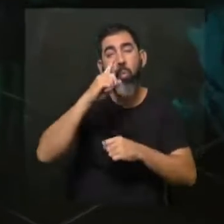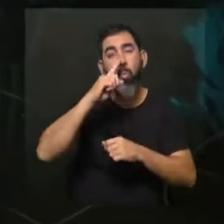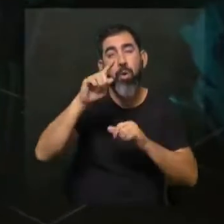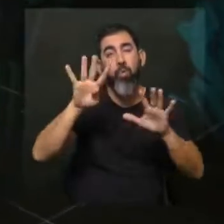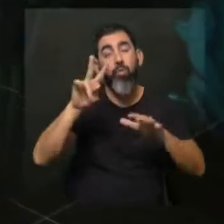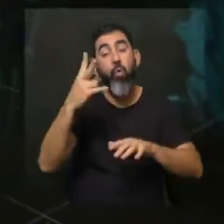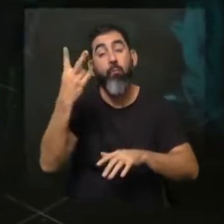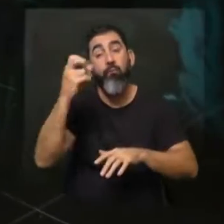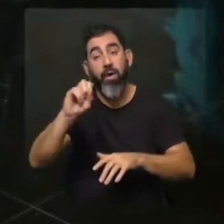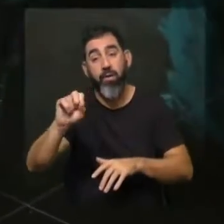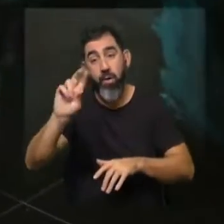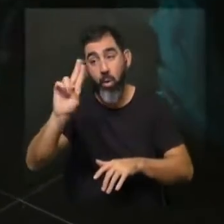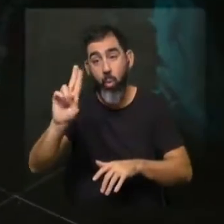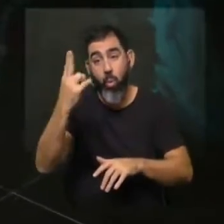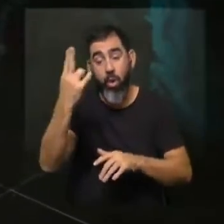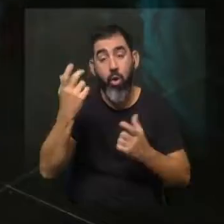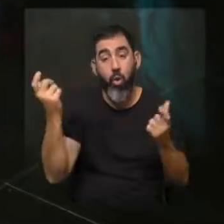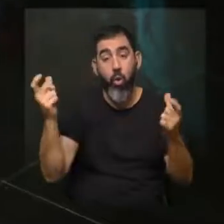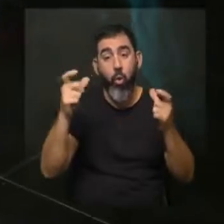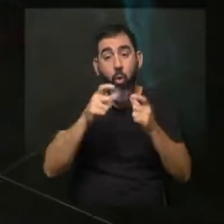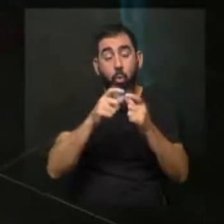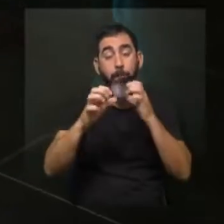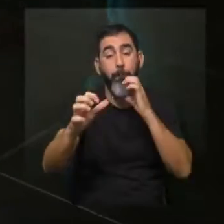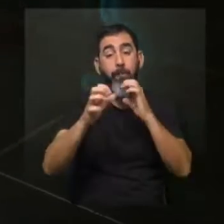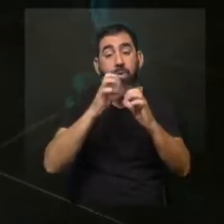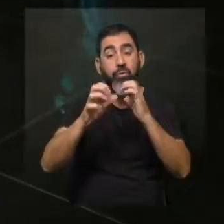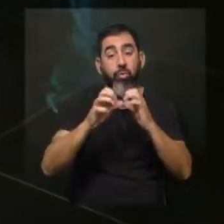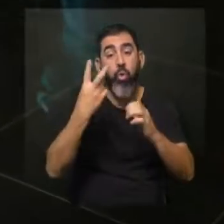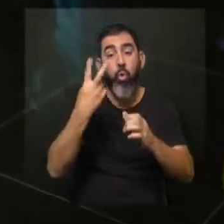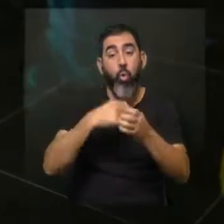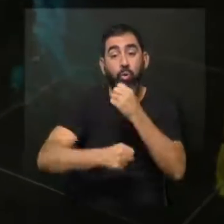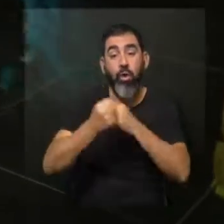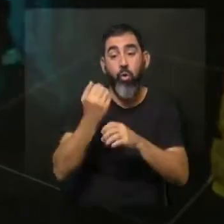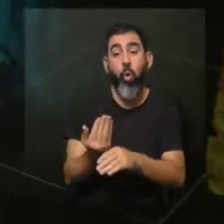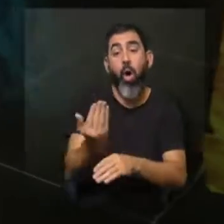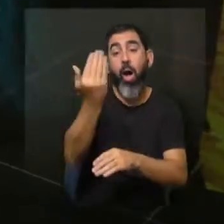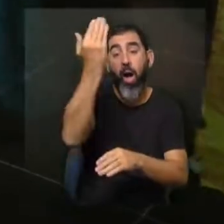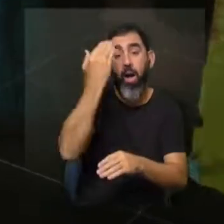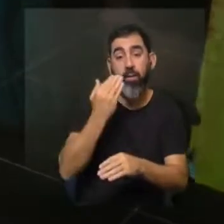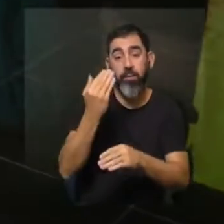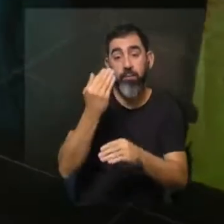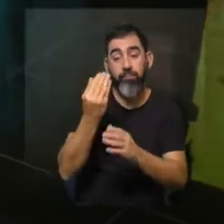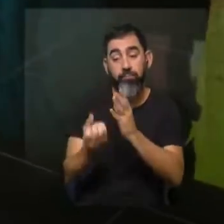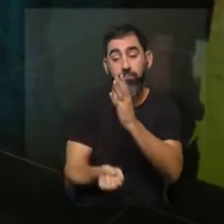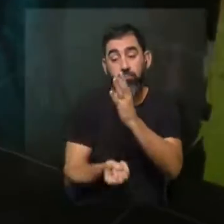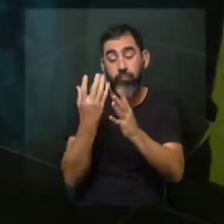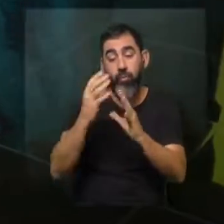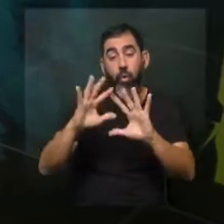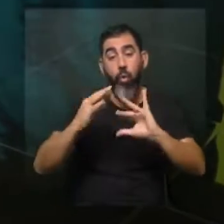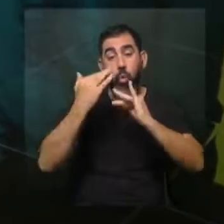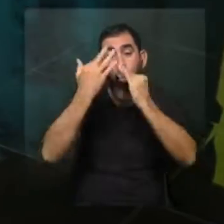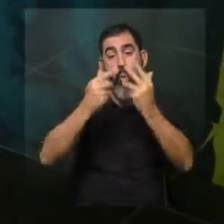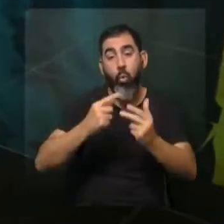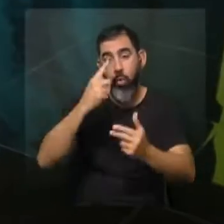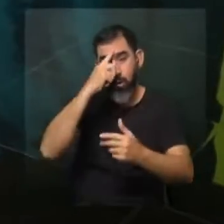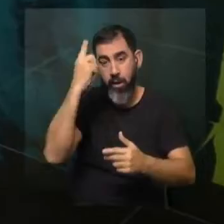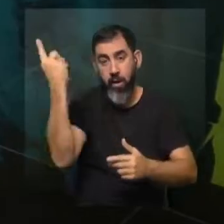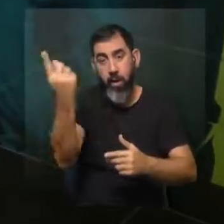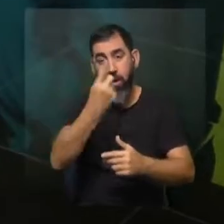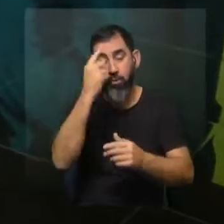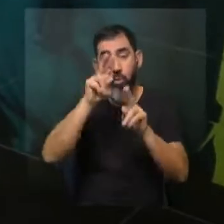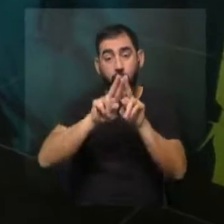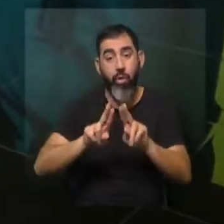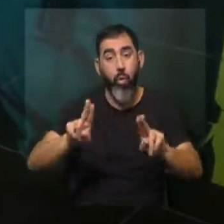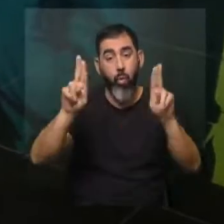De hecho, Uruguay tuvo su Comisión de Energía Atómica incluso 2 años antes de la creación de la Organización Internacional de Energía Atómica de las Naciones